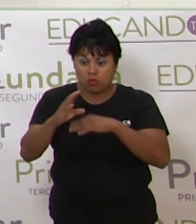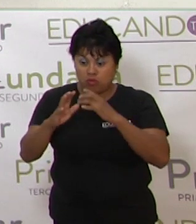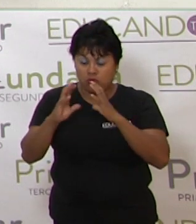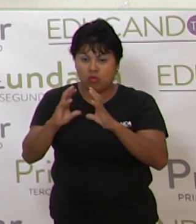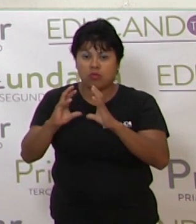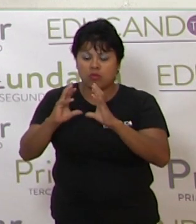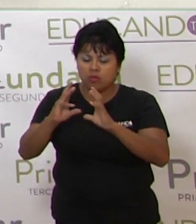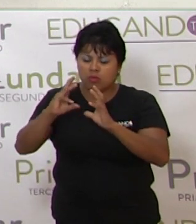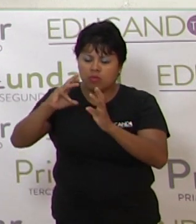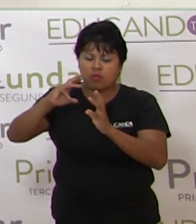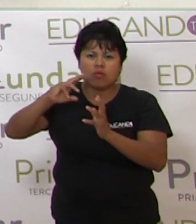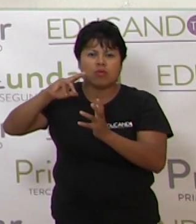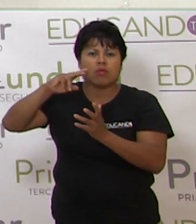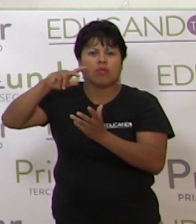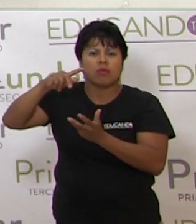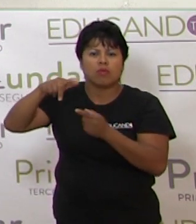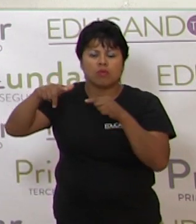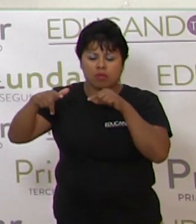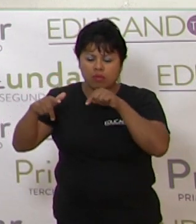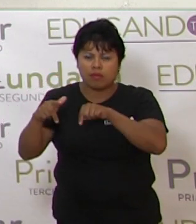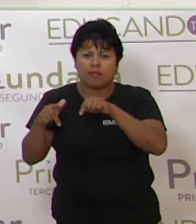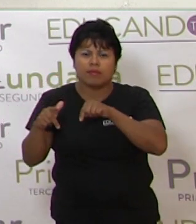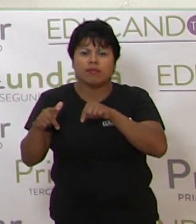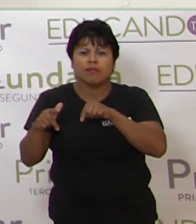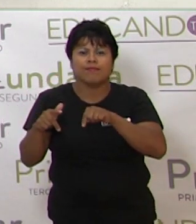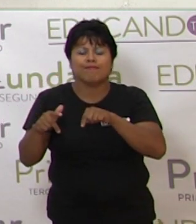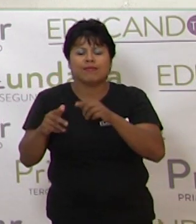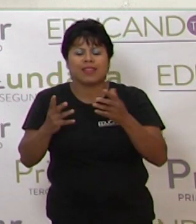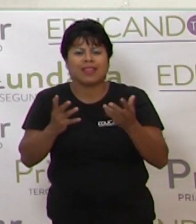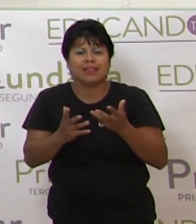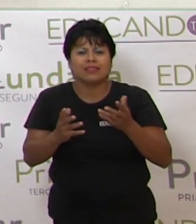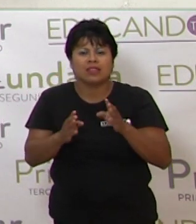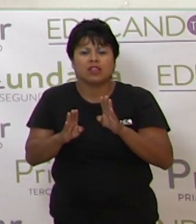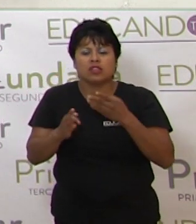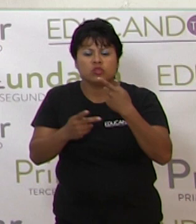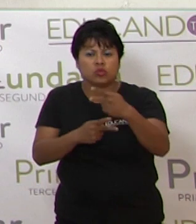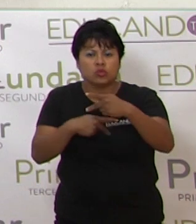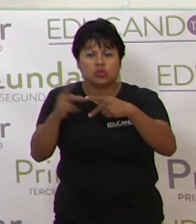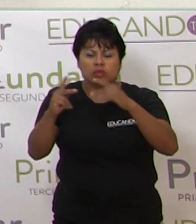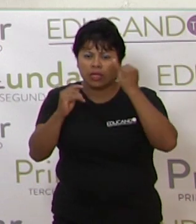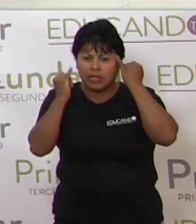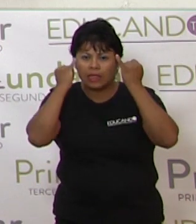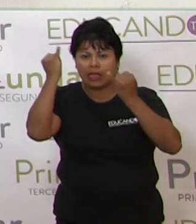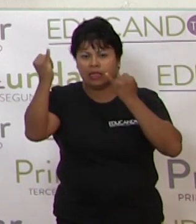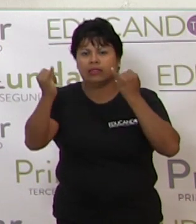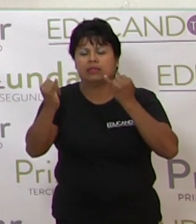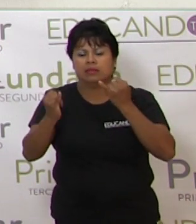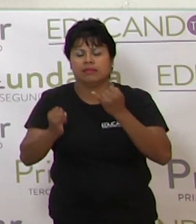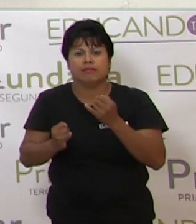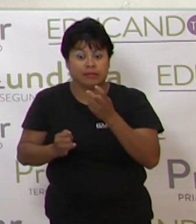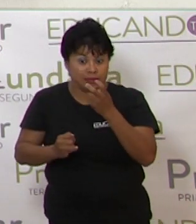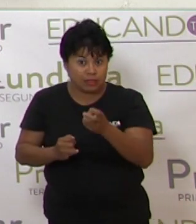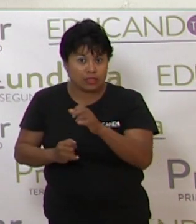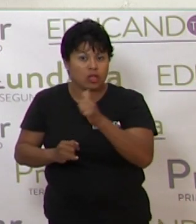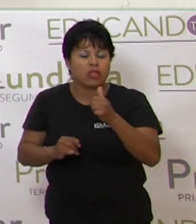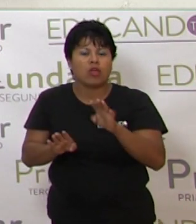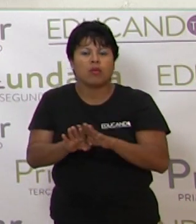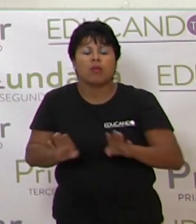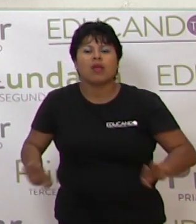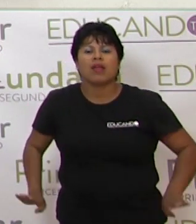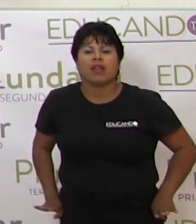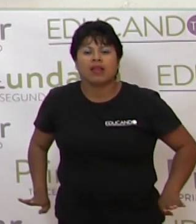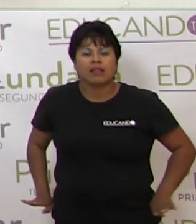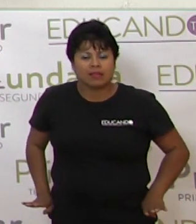dar vueltas alrededor de él, gira alrededor de sus ideas. Digamos que esa es otra característica